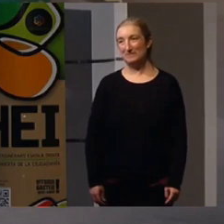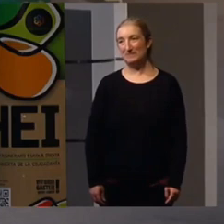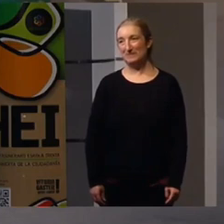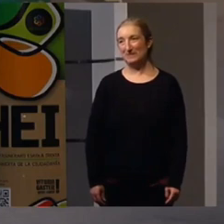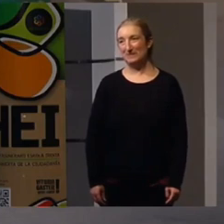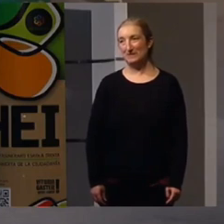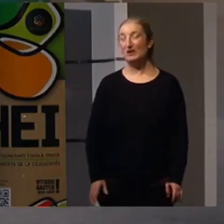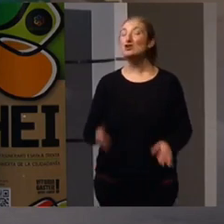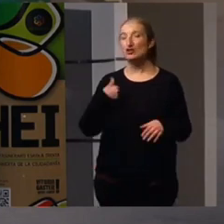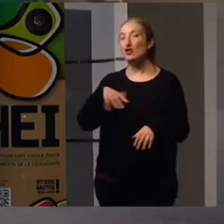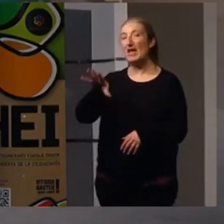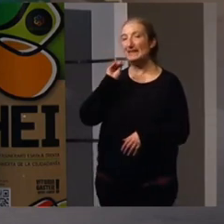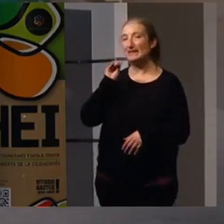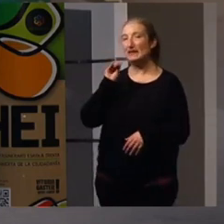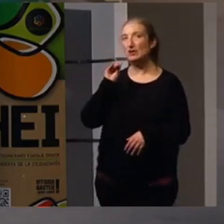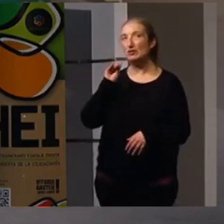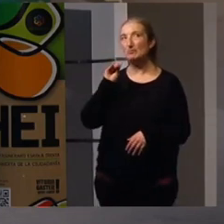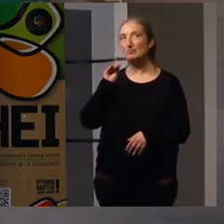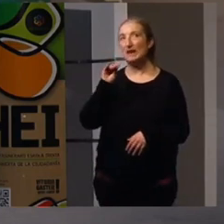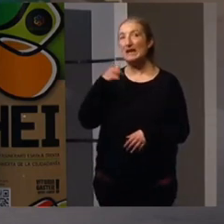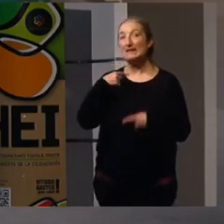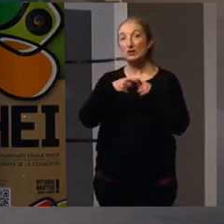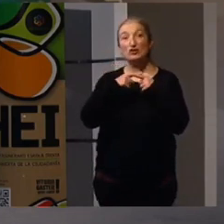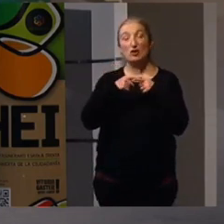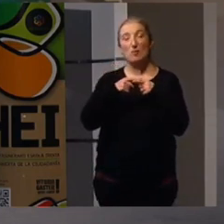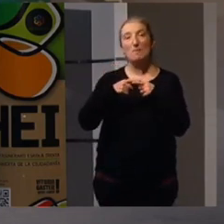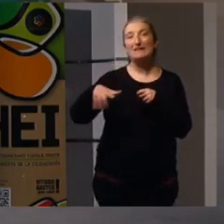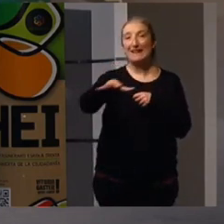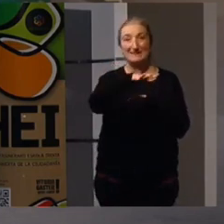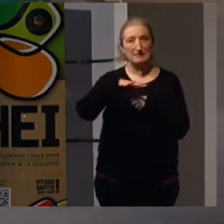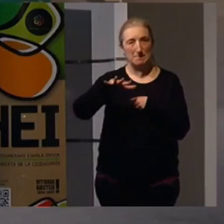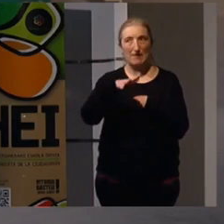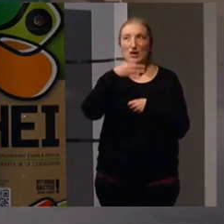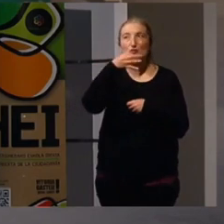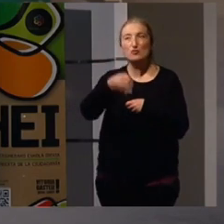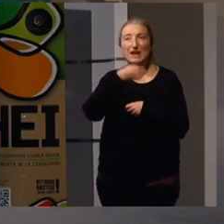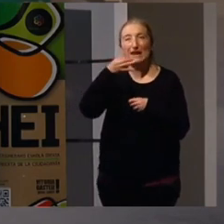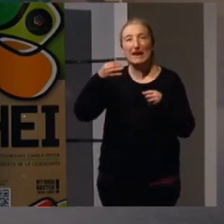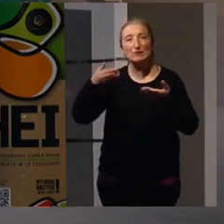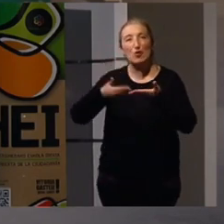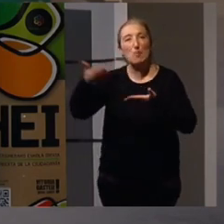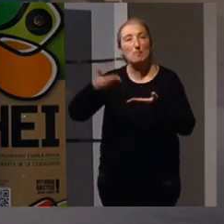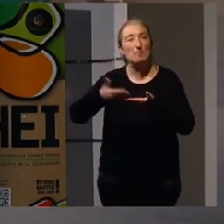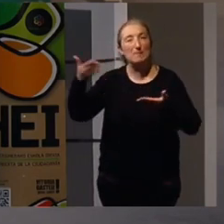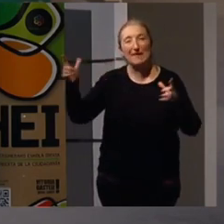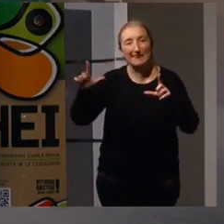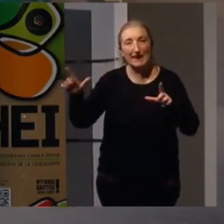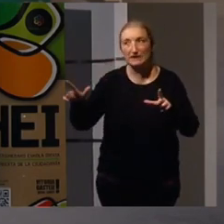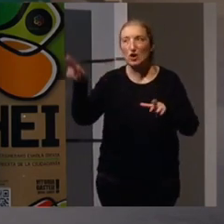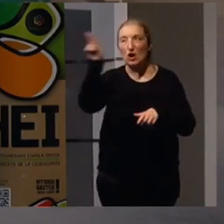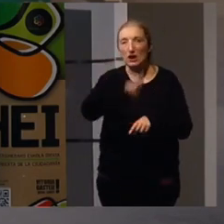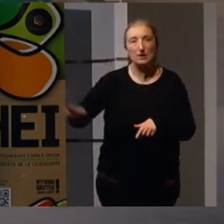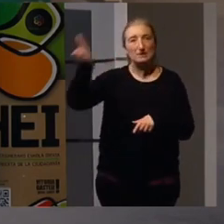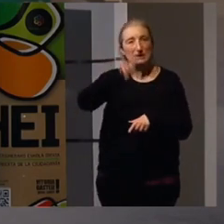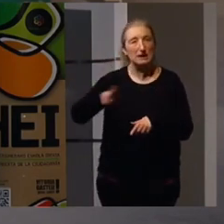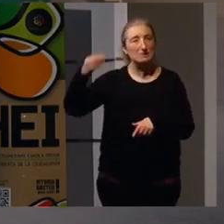sea, yo entiendo que si no se comparte mucho espacio con... O sea, hay un relato mediático que dice esto todo el rato. Y entonces,